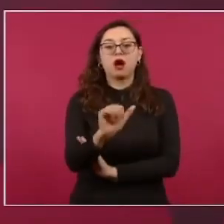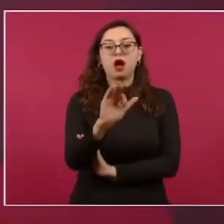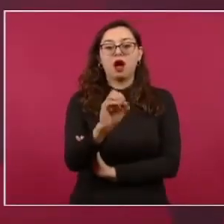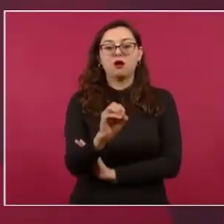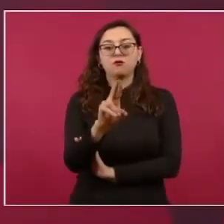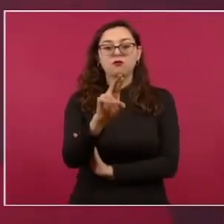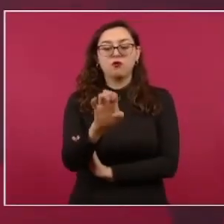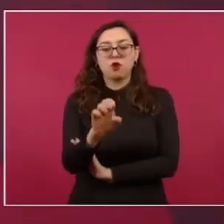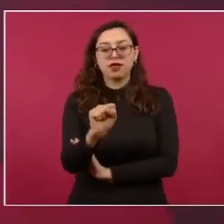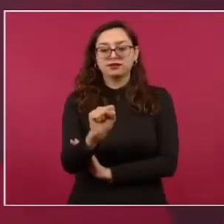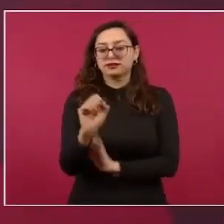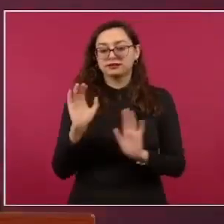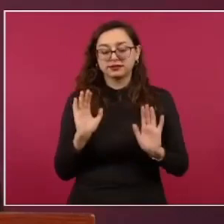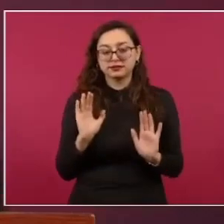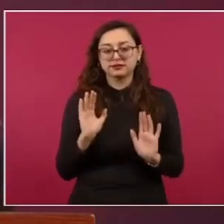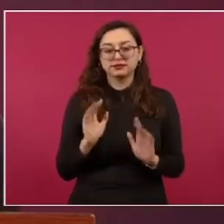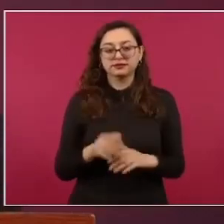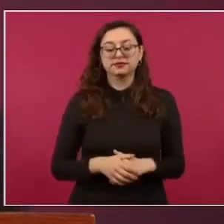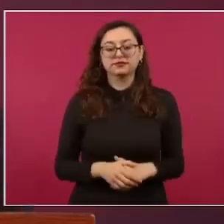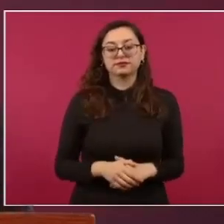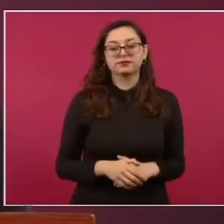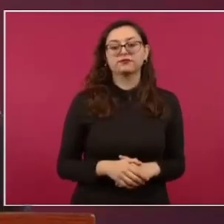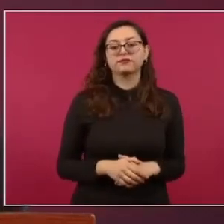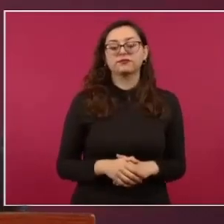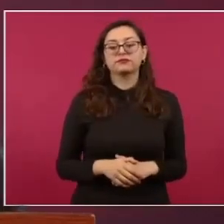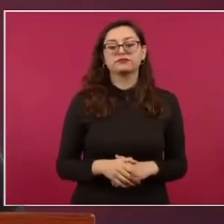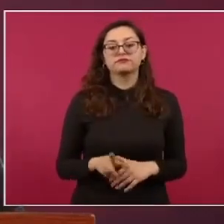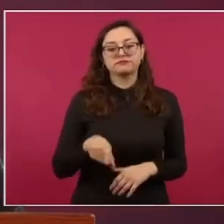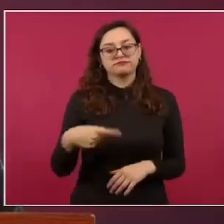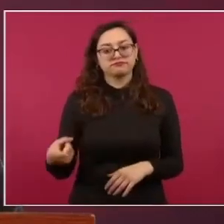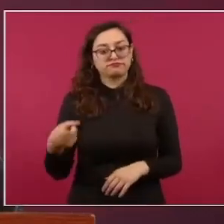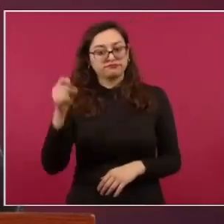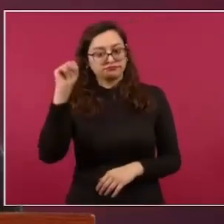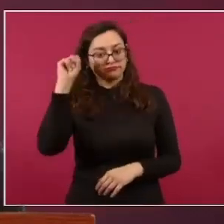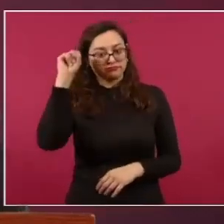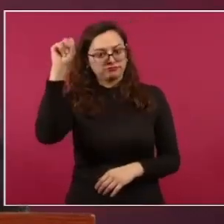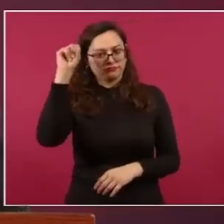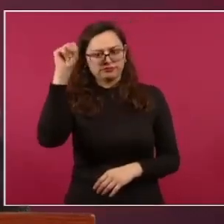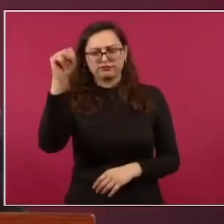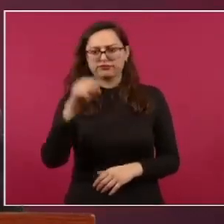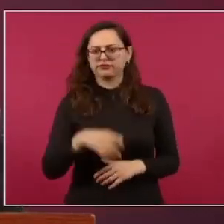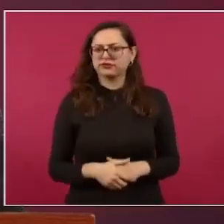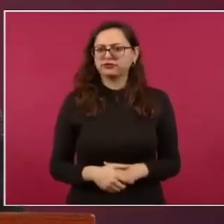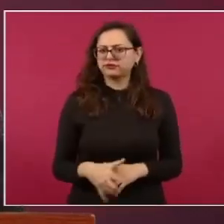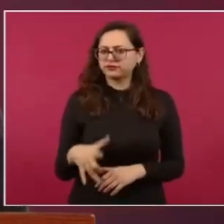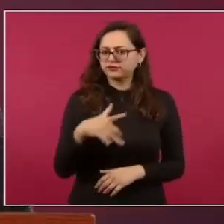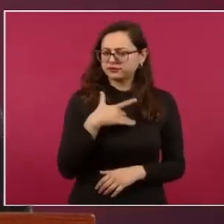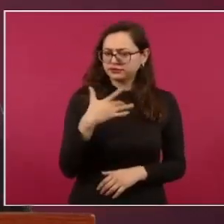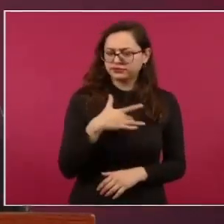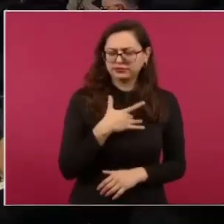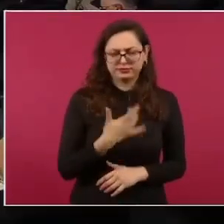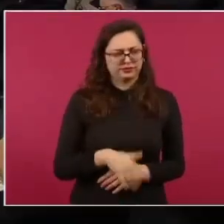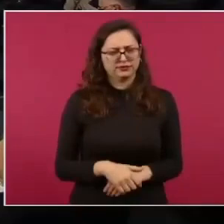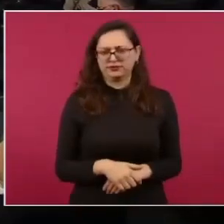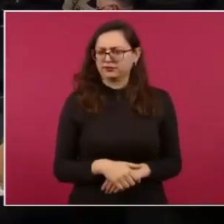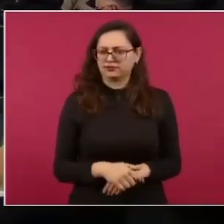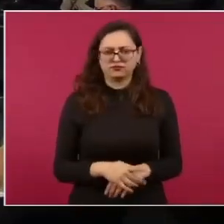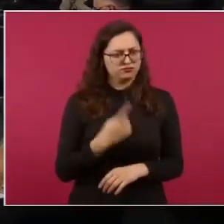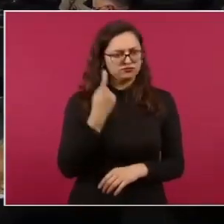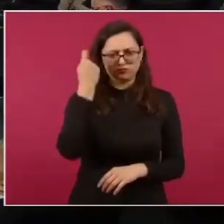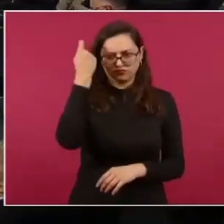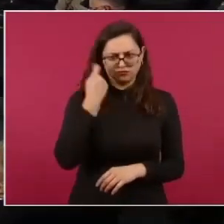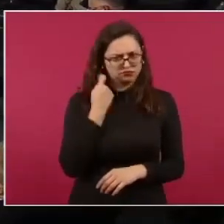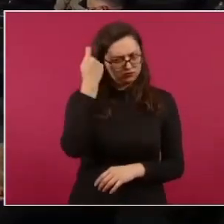los trabajadores. Por su lado, el sindicato tenía la pretensión pues de mantener el sistema